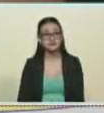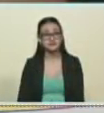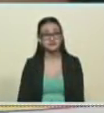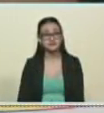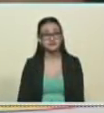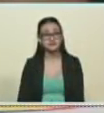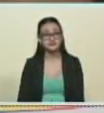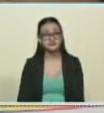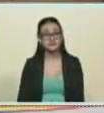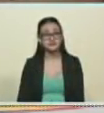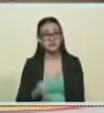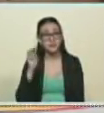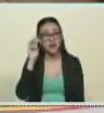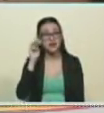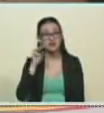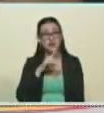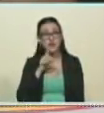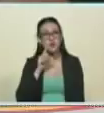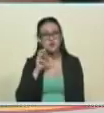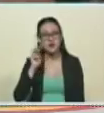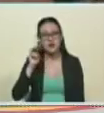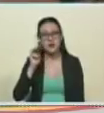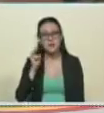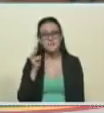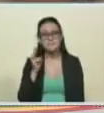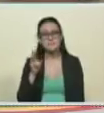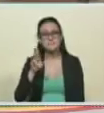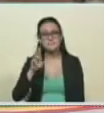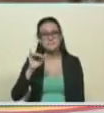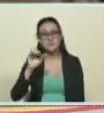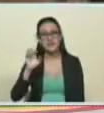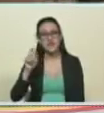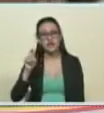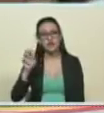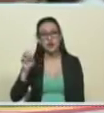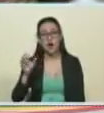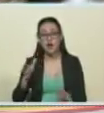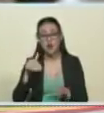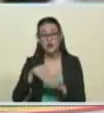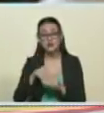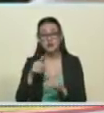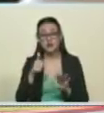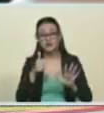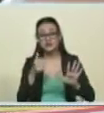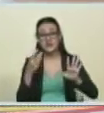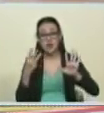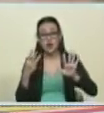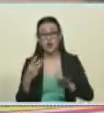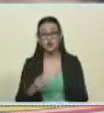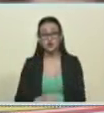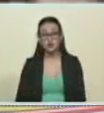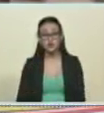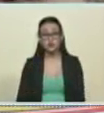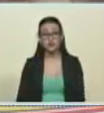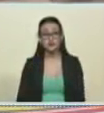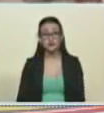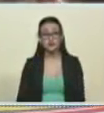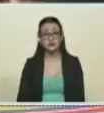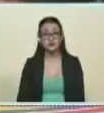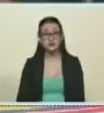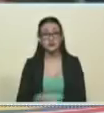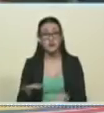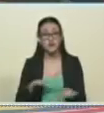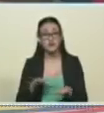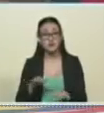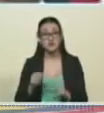O el maestro Prieto. El maestro Prieto ganó las elecciones del 68 y lo tiraron para el cuarto lugar. Poderoso